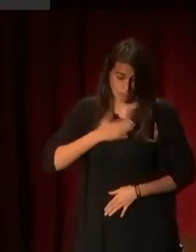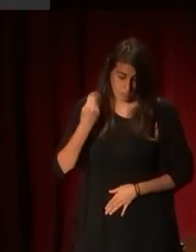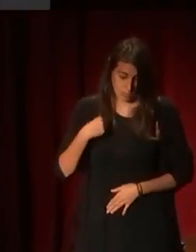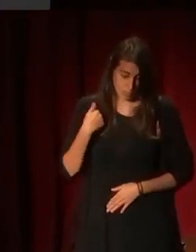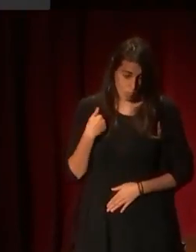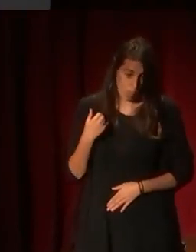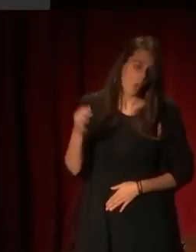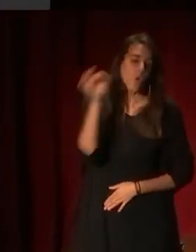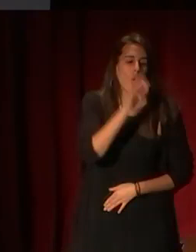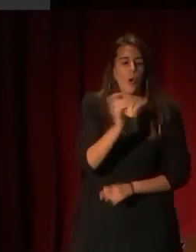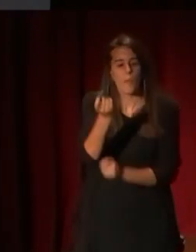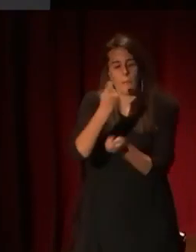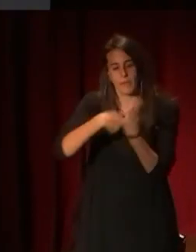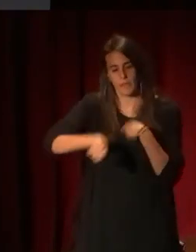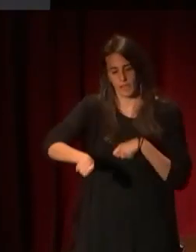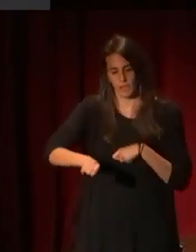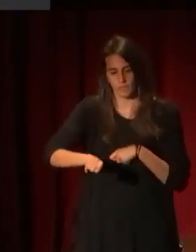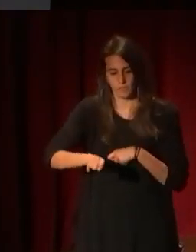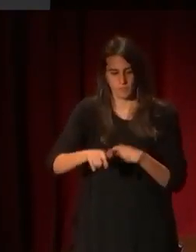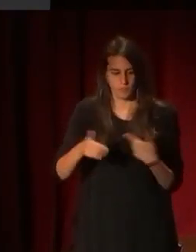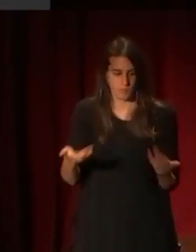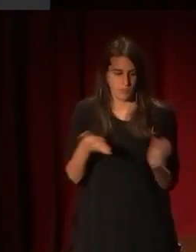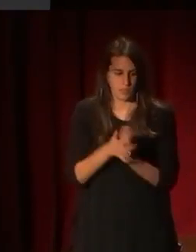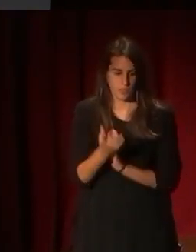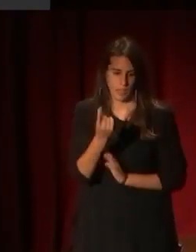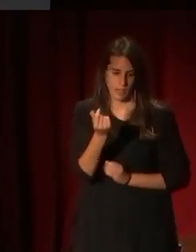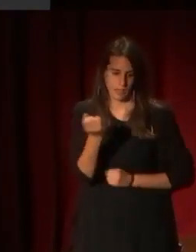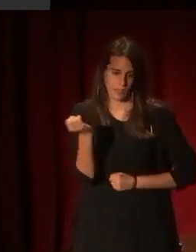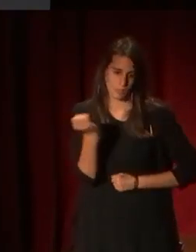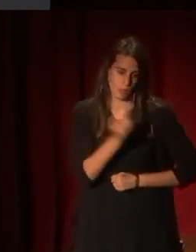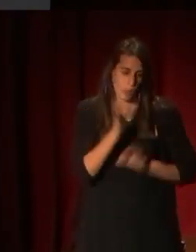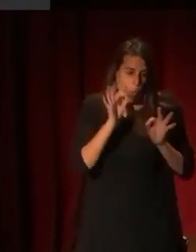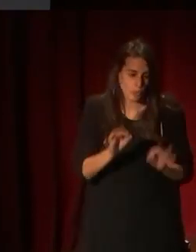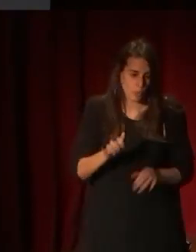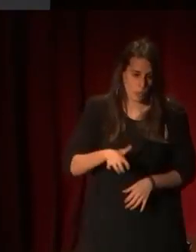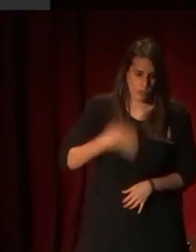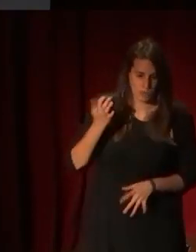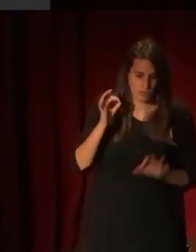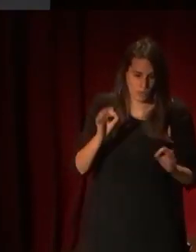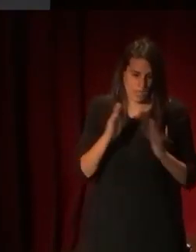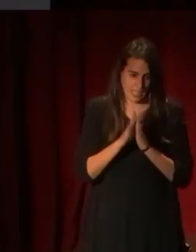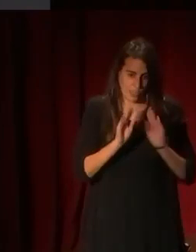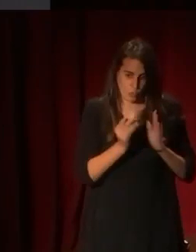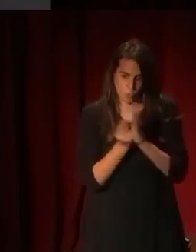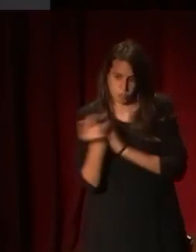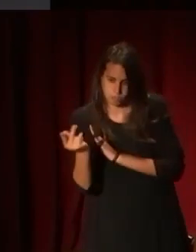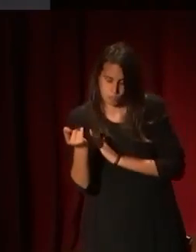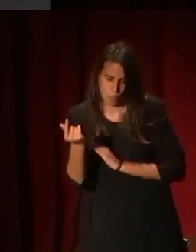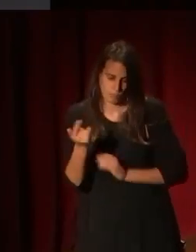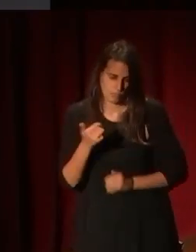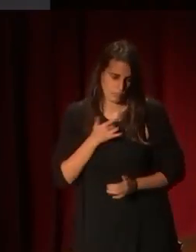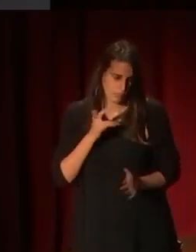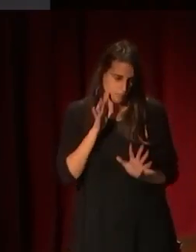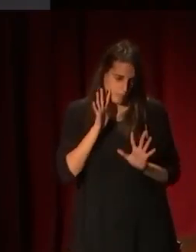misma o bien podía venderla para compensar en cierta medida ese es el fruto que